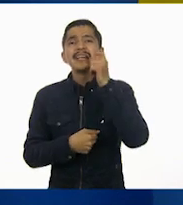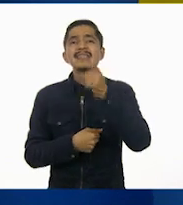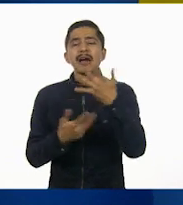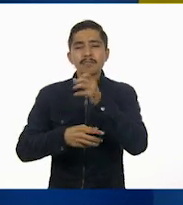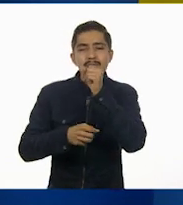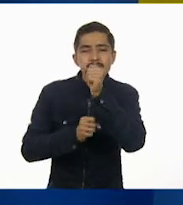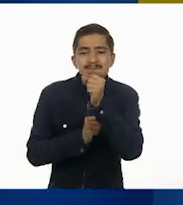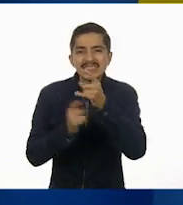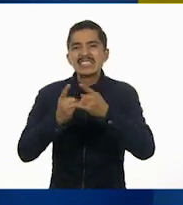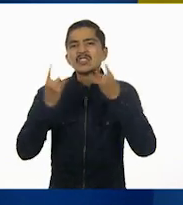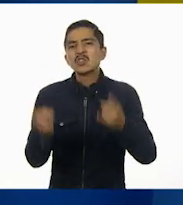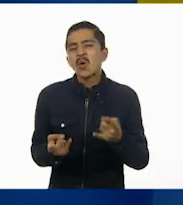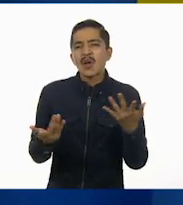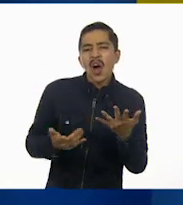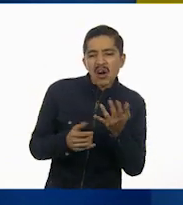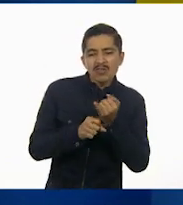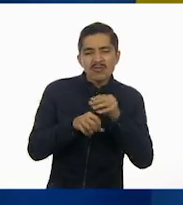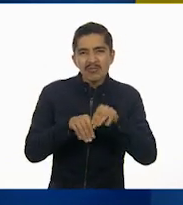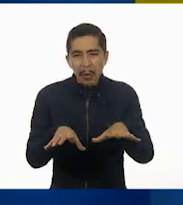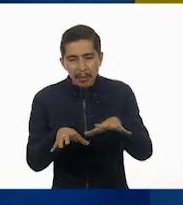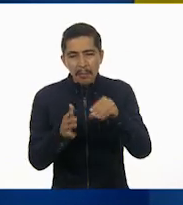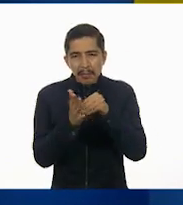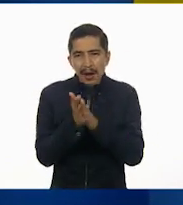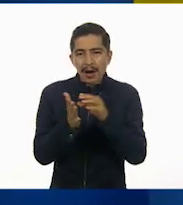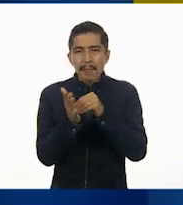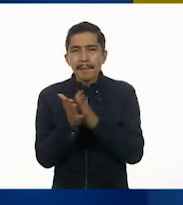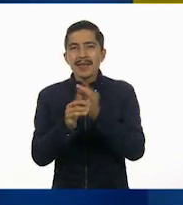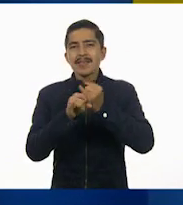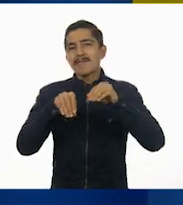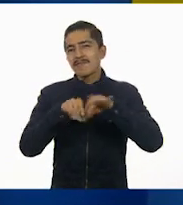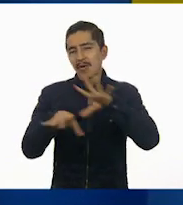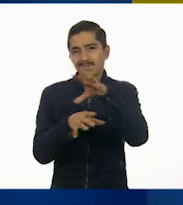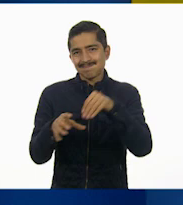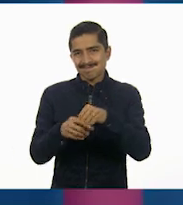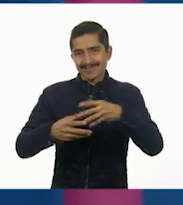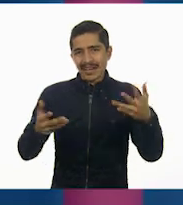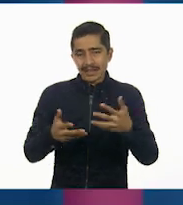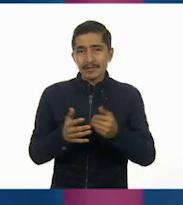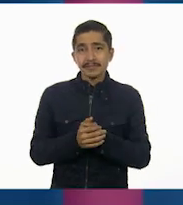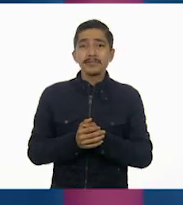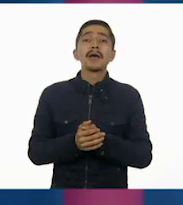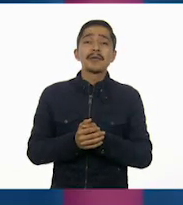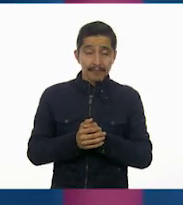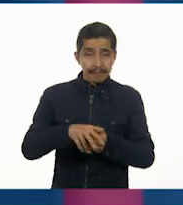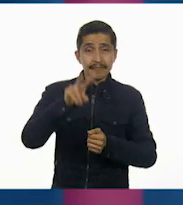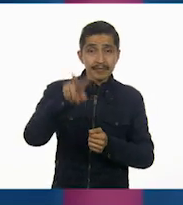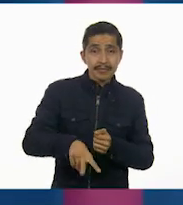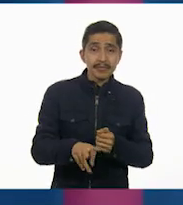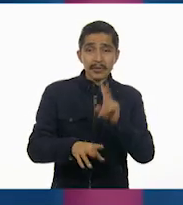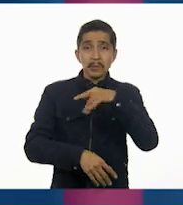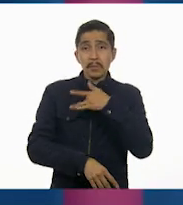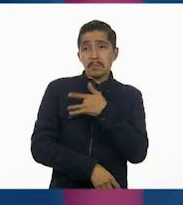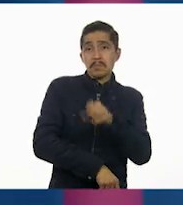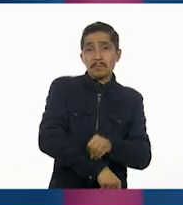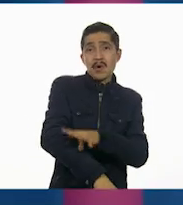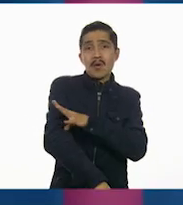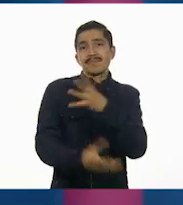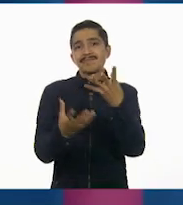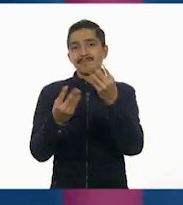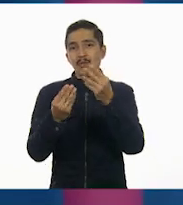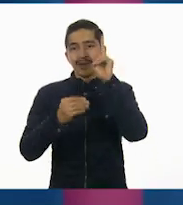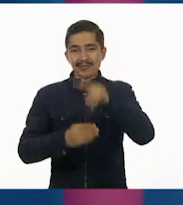reportaje histórico y podrás saber cómo ir integrando la información recabada. Exacto. A mí me emociona muchísimo